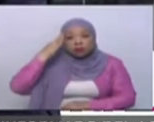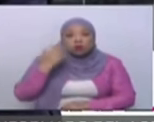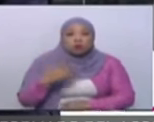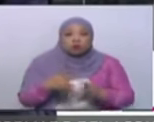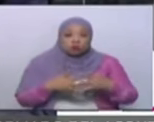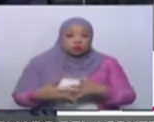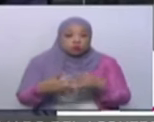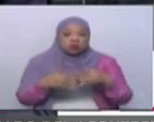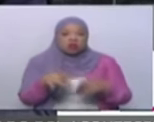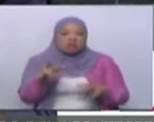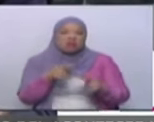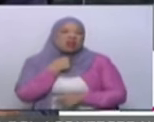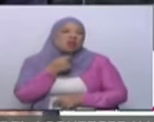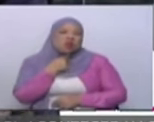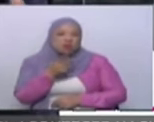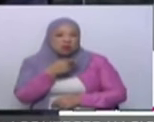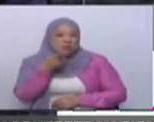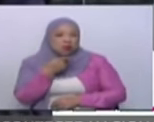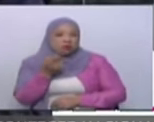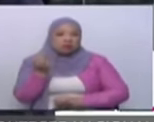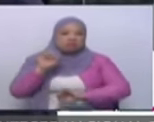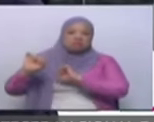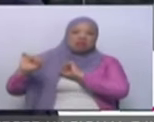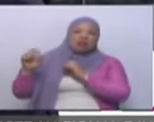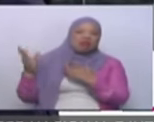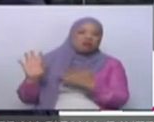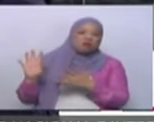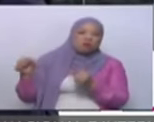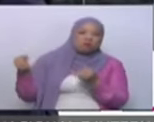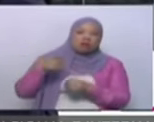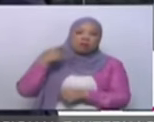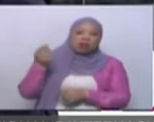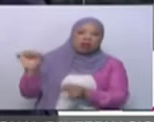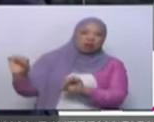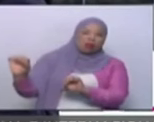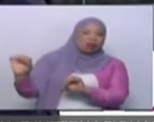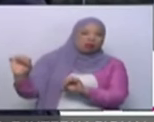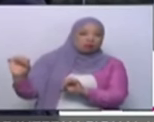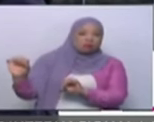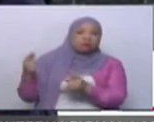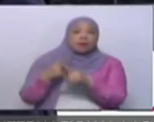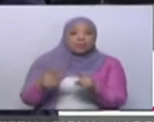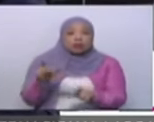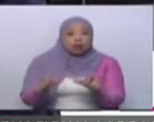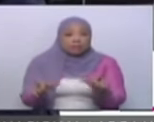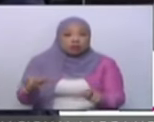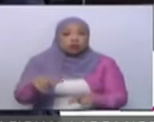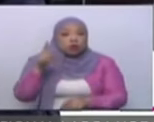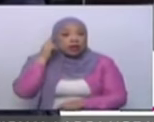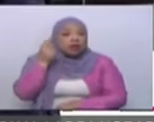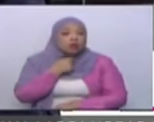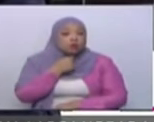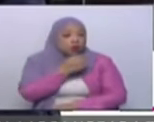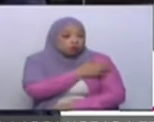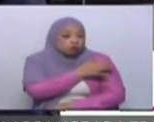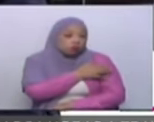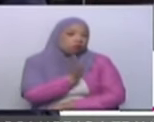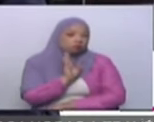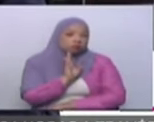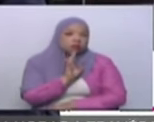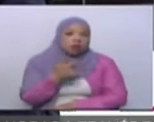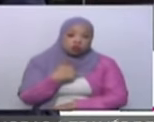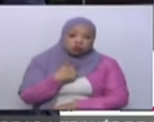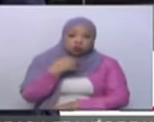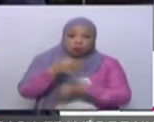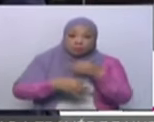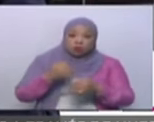saben los indiferentes, lo saben los opositores. Que yo soy un guerrero, un combatiente. ¿Y qué he